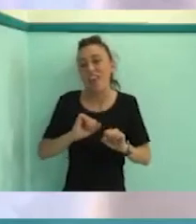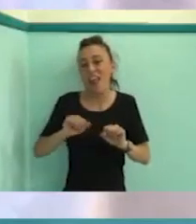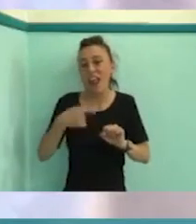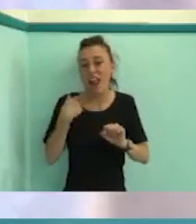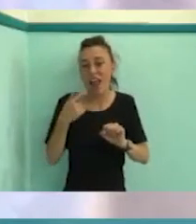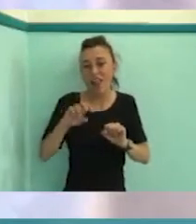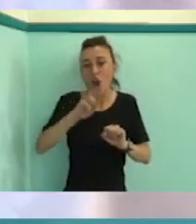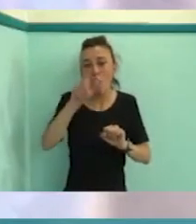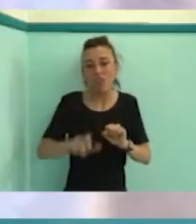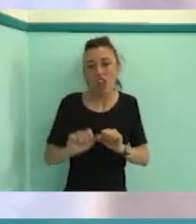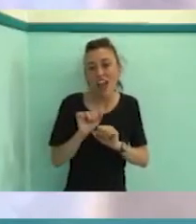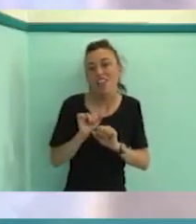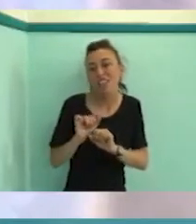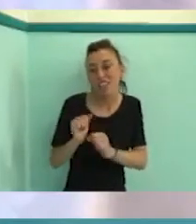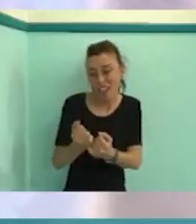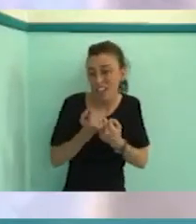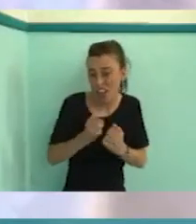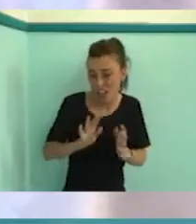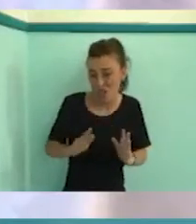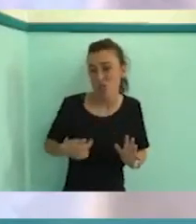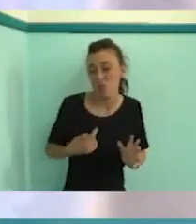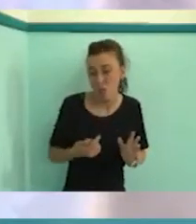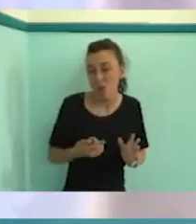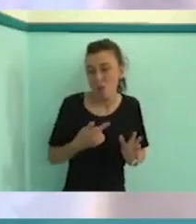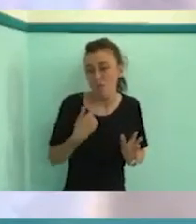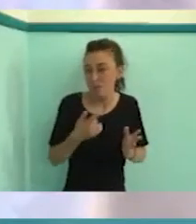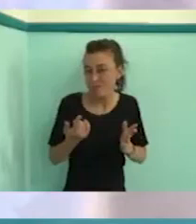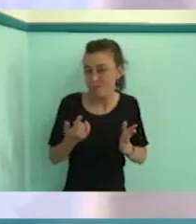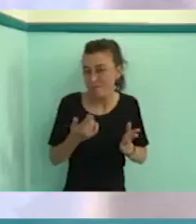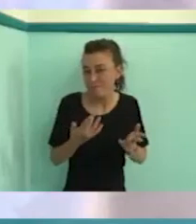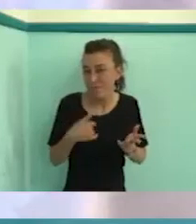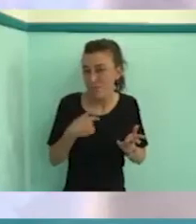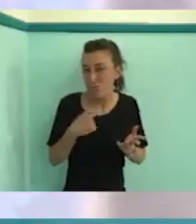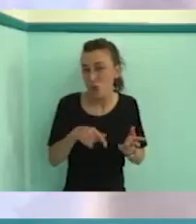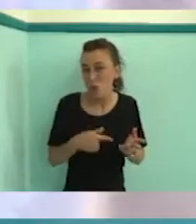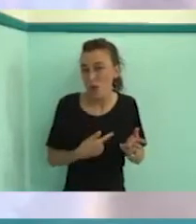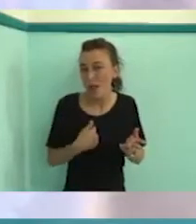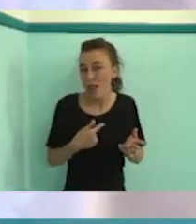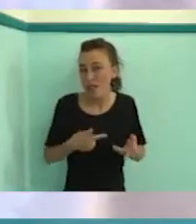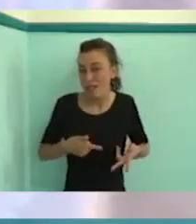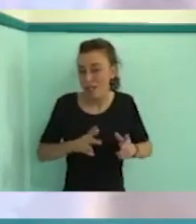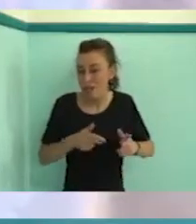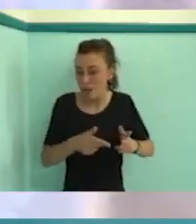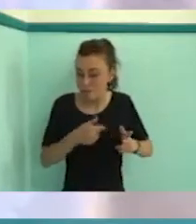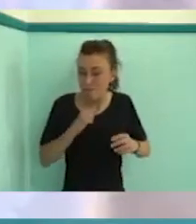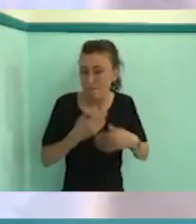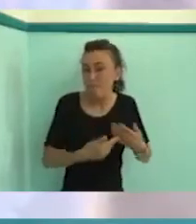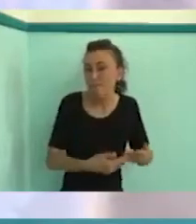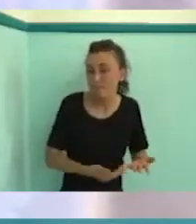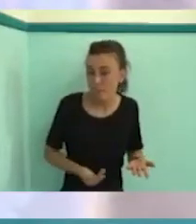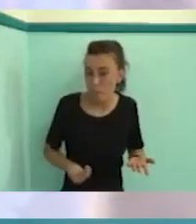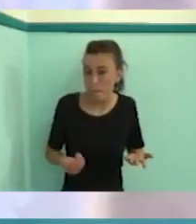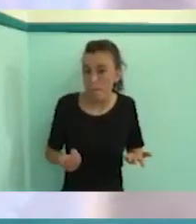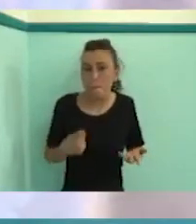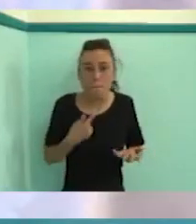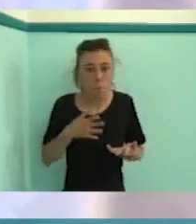sigo decidiendo vivir no y no pospongo quiero ir a la playa voy a ir a la playa no no Hoy no me veo bien pero es que voy a ir a la playa porque voy a estar allí con mi gente